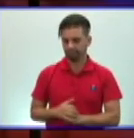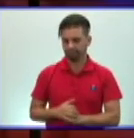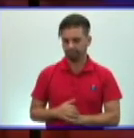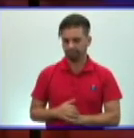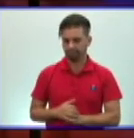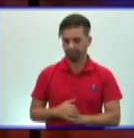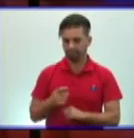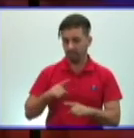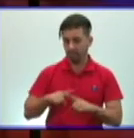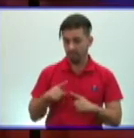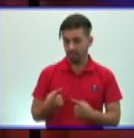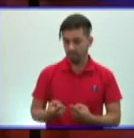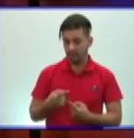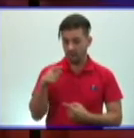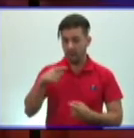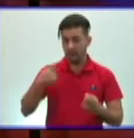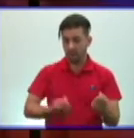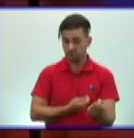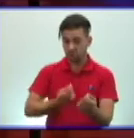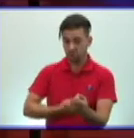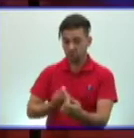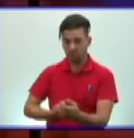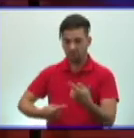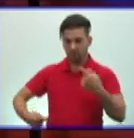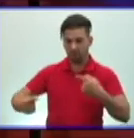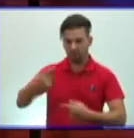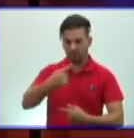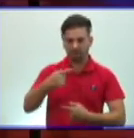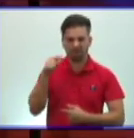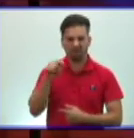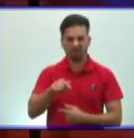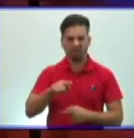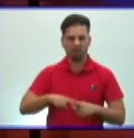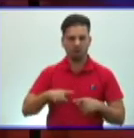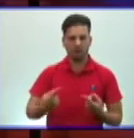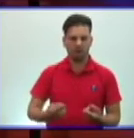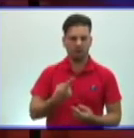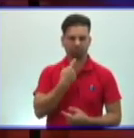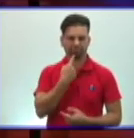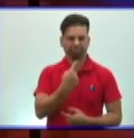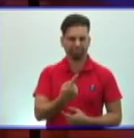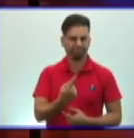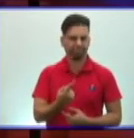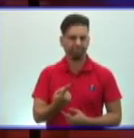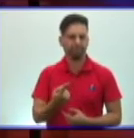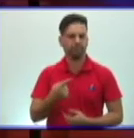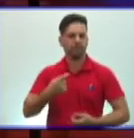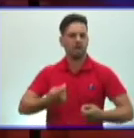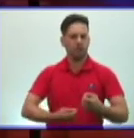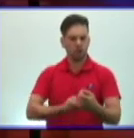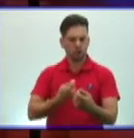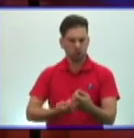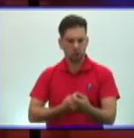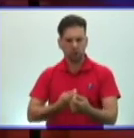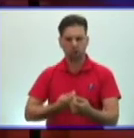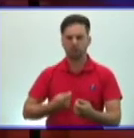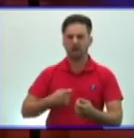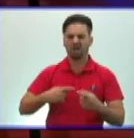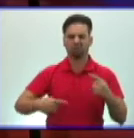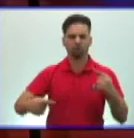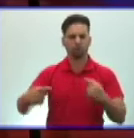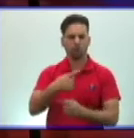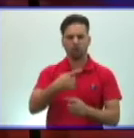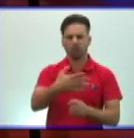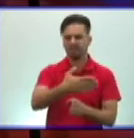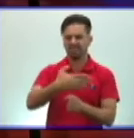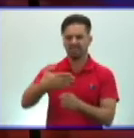Pues la lucha contra la violencia evidentemente también parte del criterio de luchar contra las desigualdades, de luchar contra